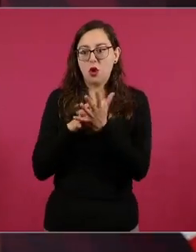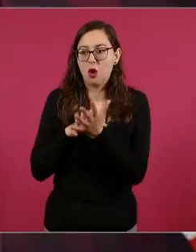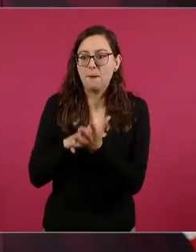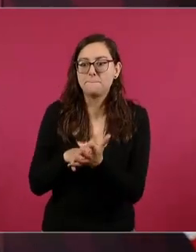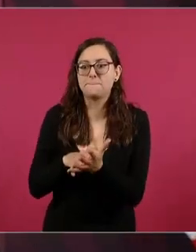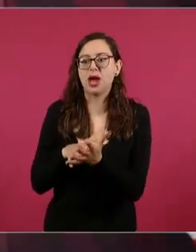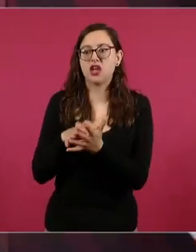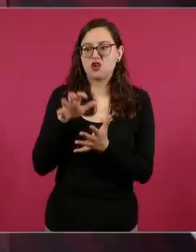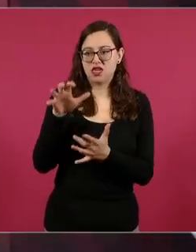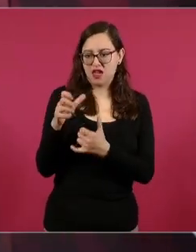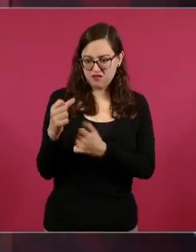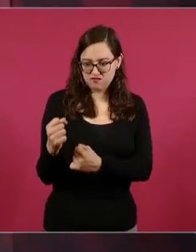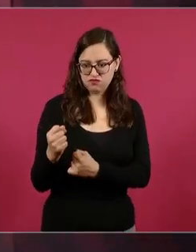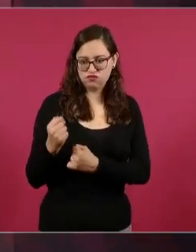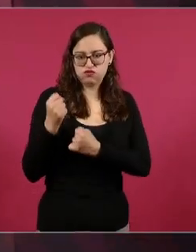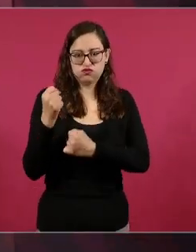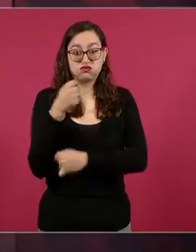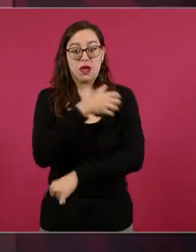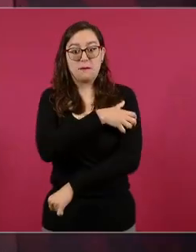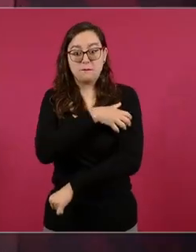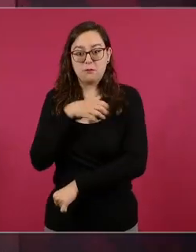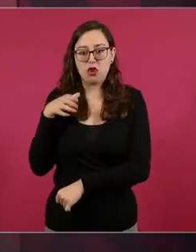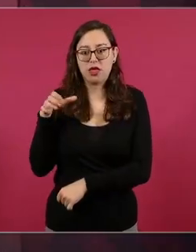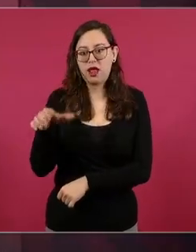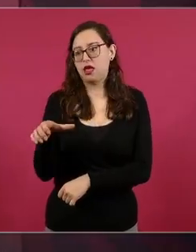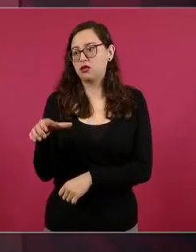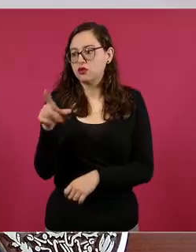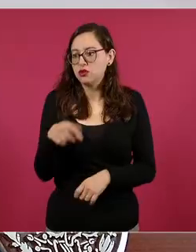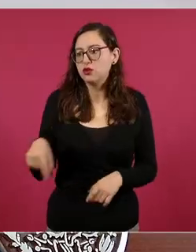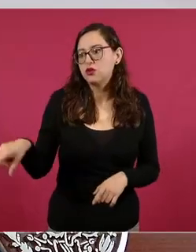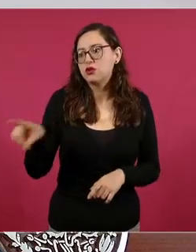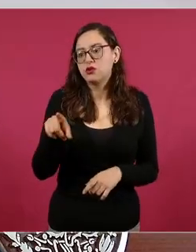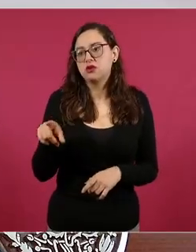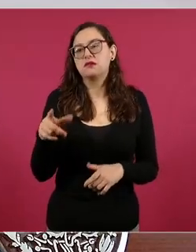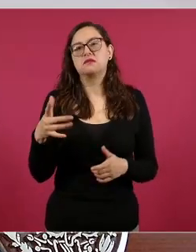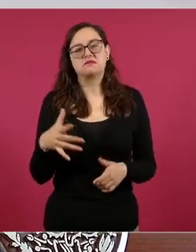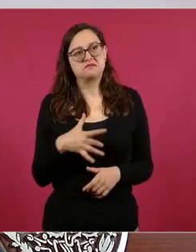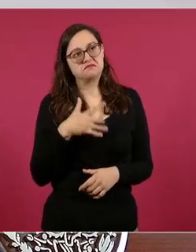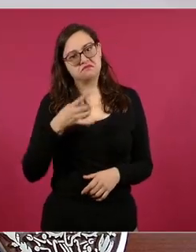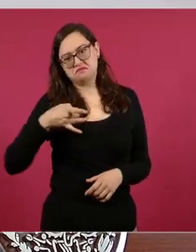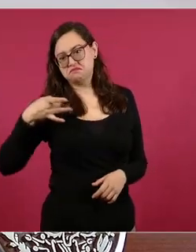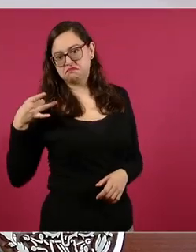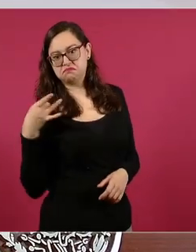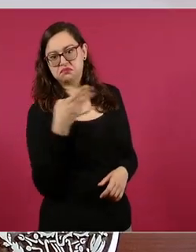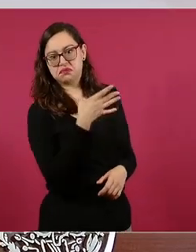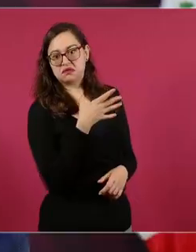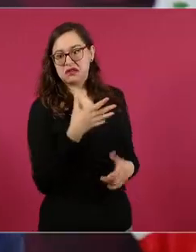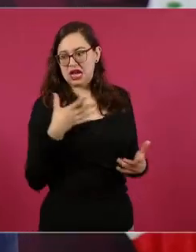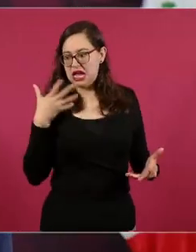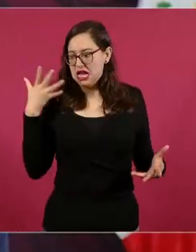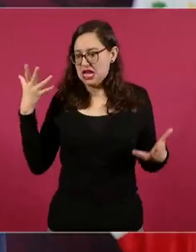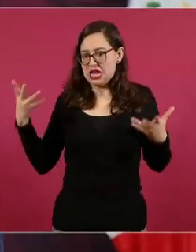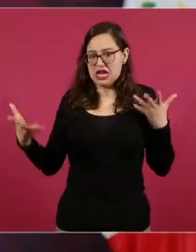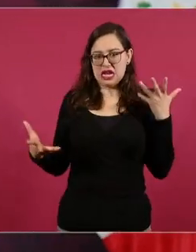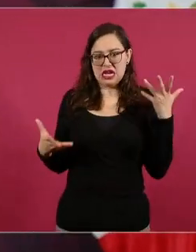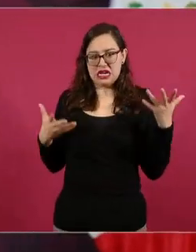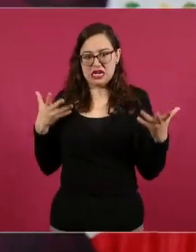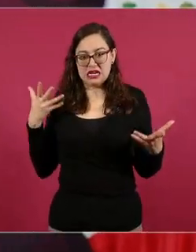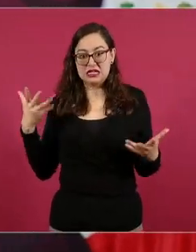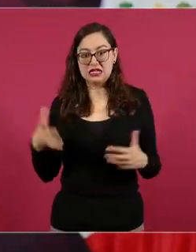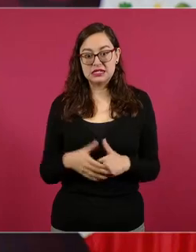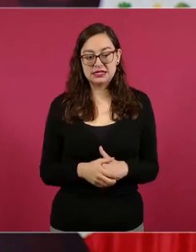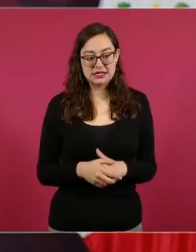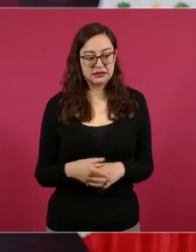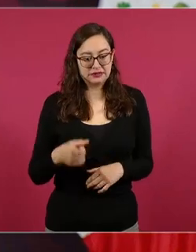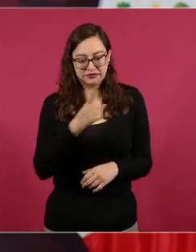mandan como antes, y no les funcionó la estrategia de regresar por sus